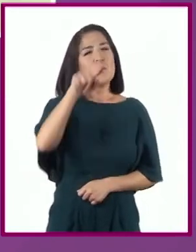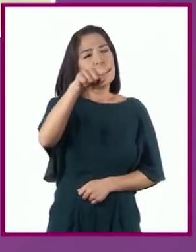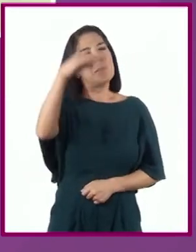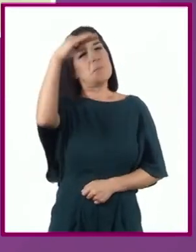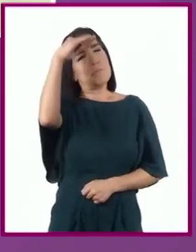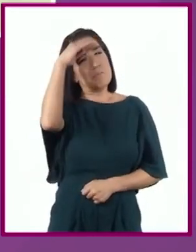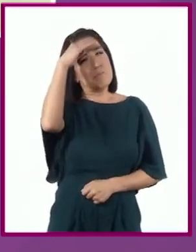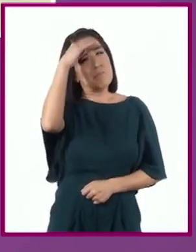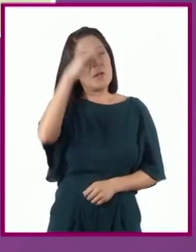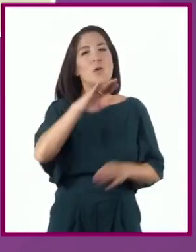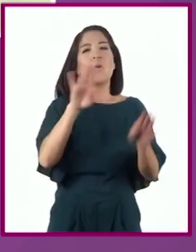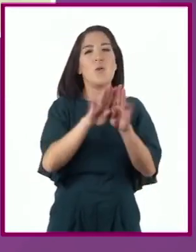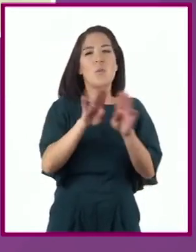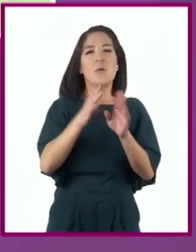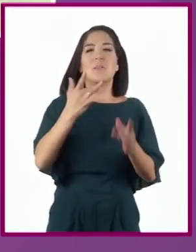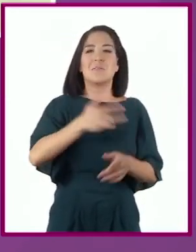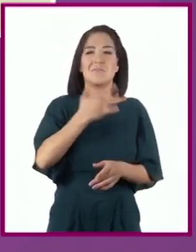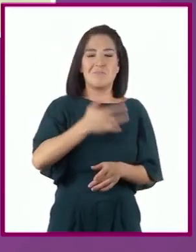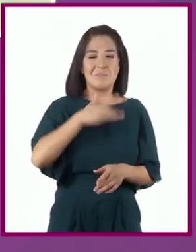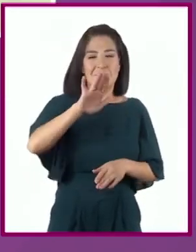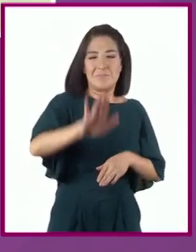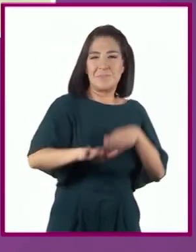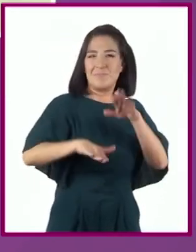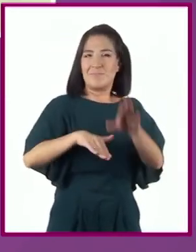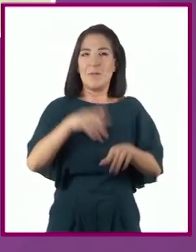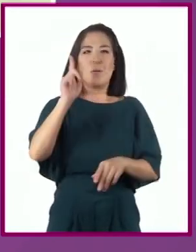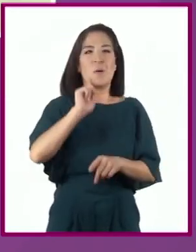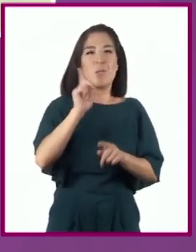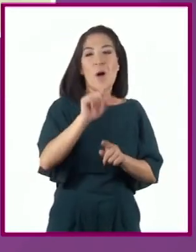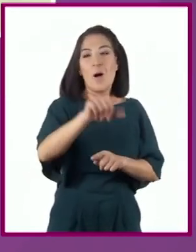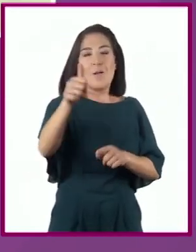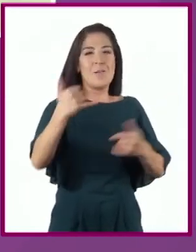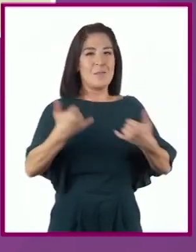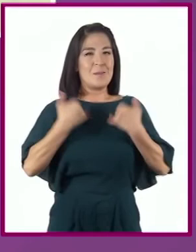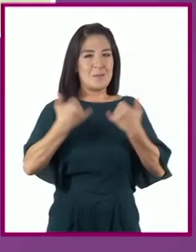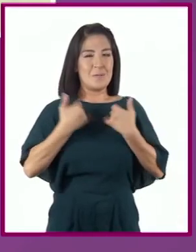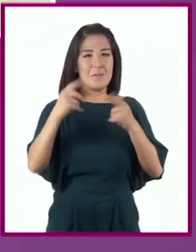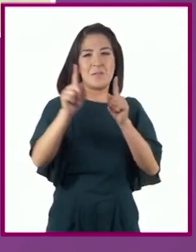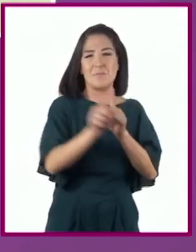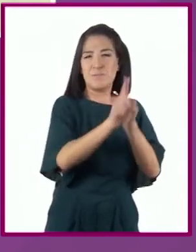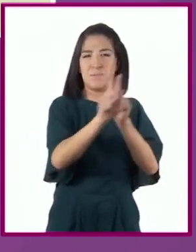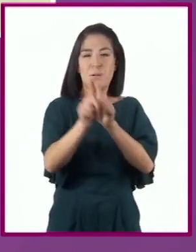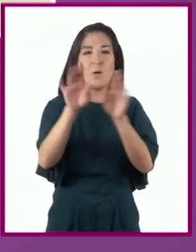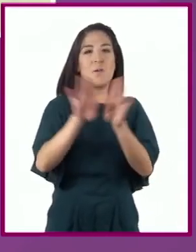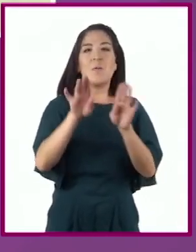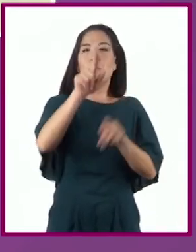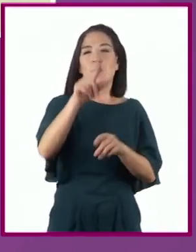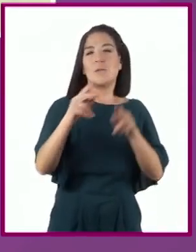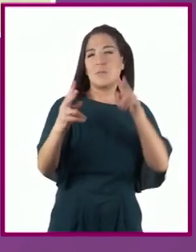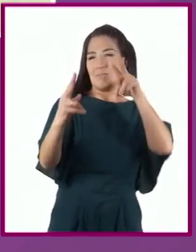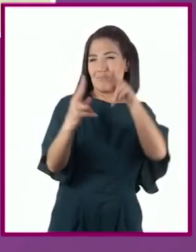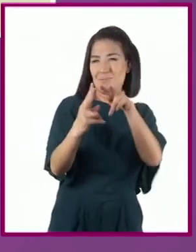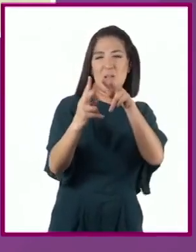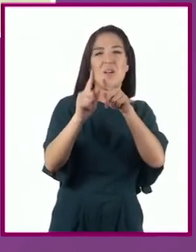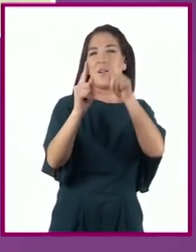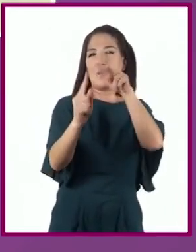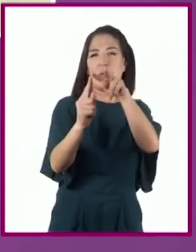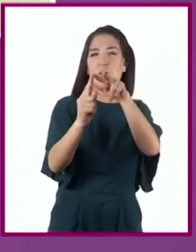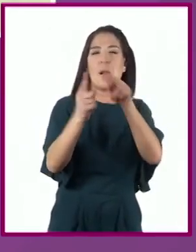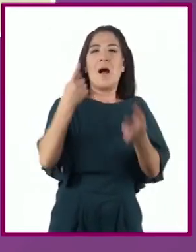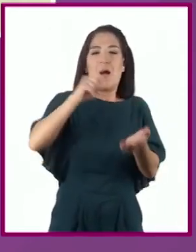Piensas en todo al seguir los pasos de la joven. Te das cuenta de que no la sigues con la vista, sino con el